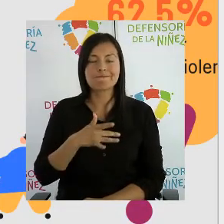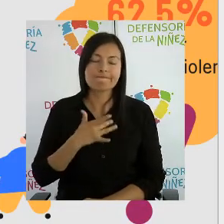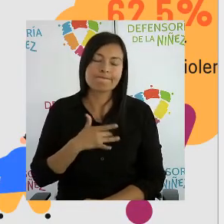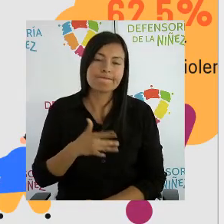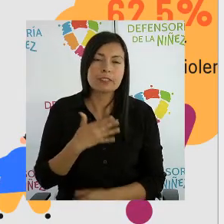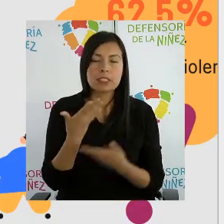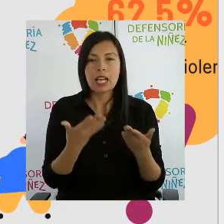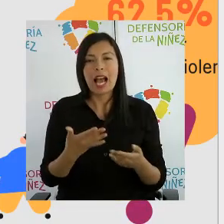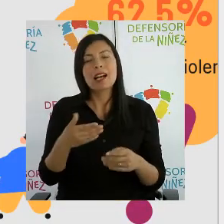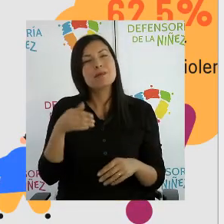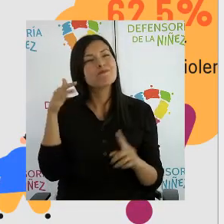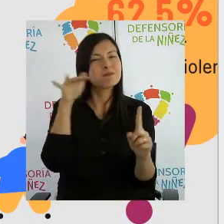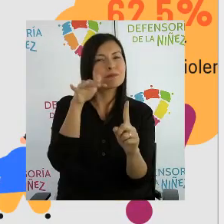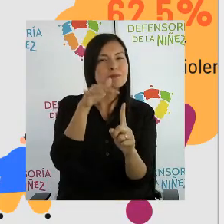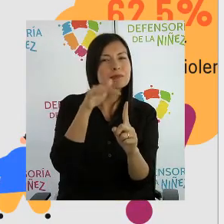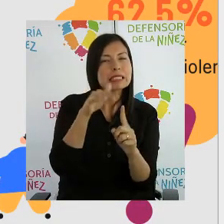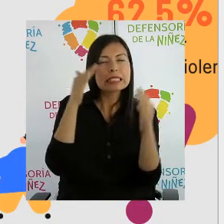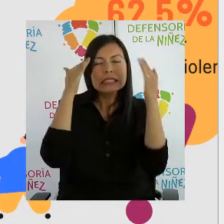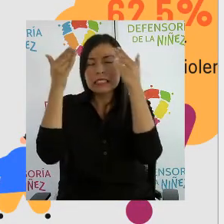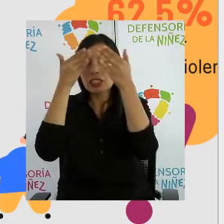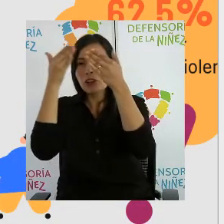en un 56,9%,